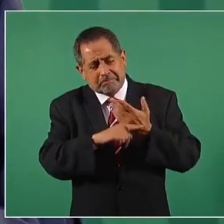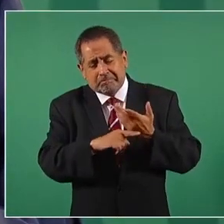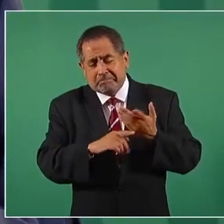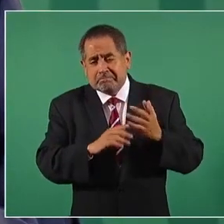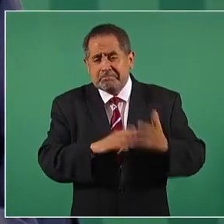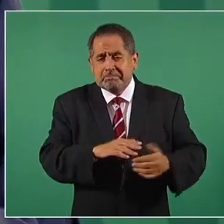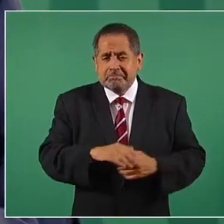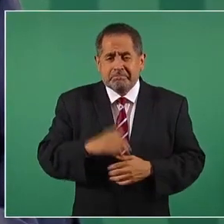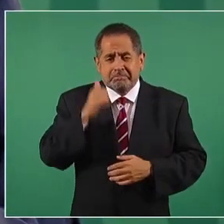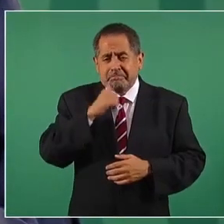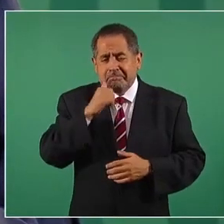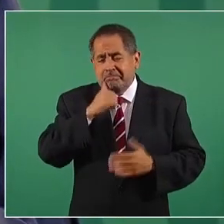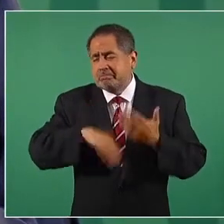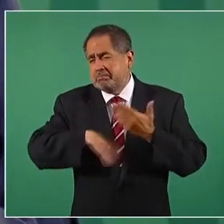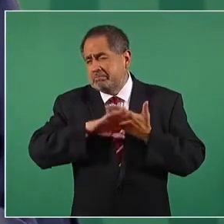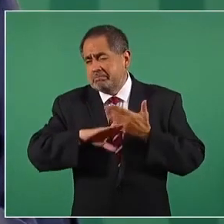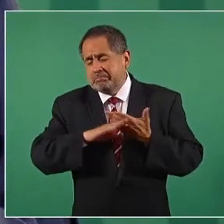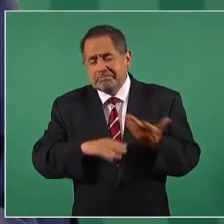que recibo.